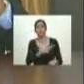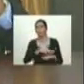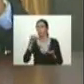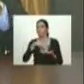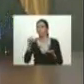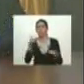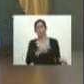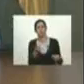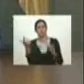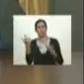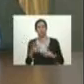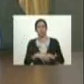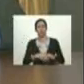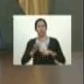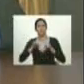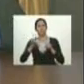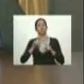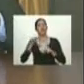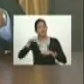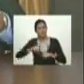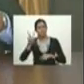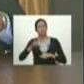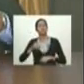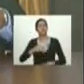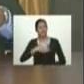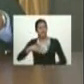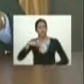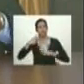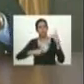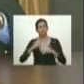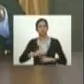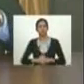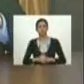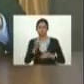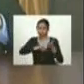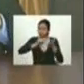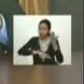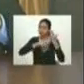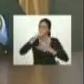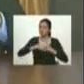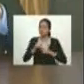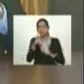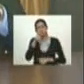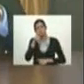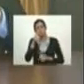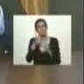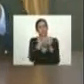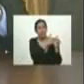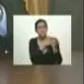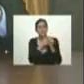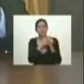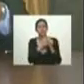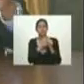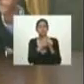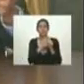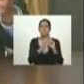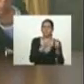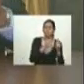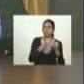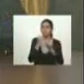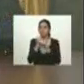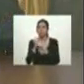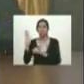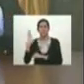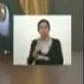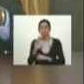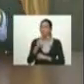todo pero vamos a producir y veamos el plan y hagamos seguimiento cada semana se reactivó esto se reactivó aquello llegó